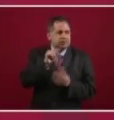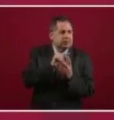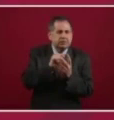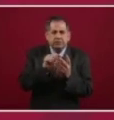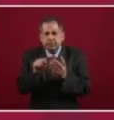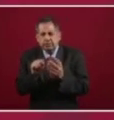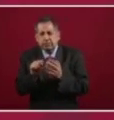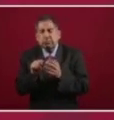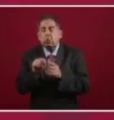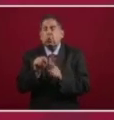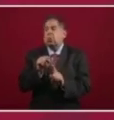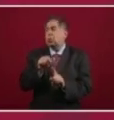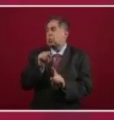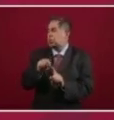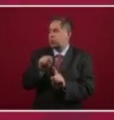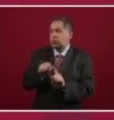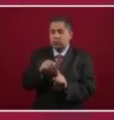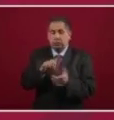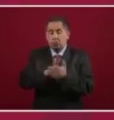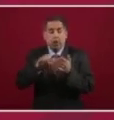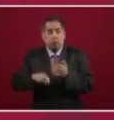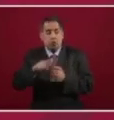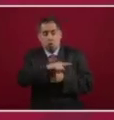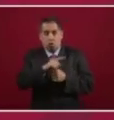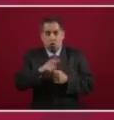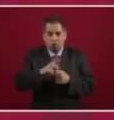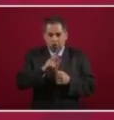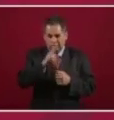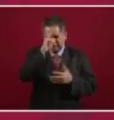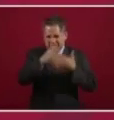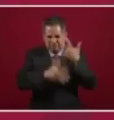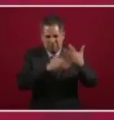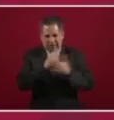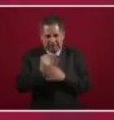que estos hechos de violencia